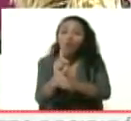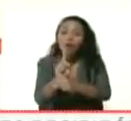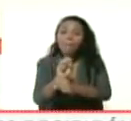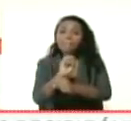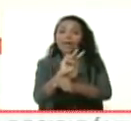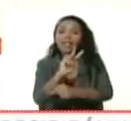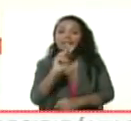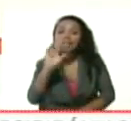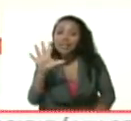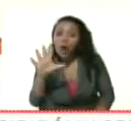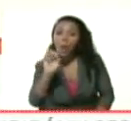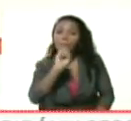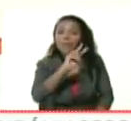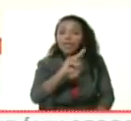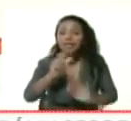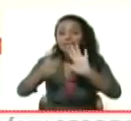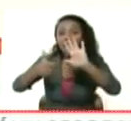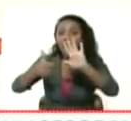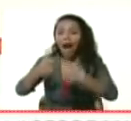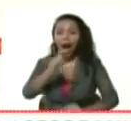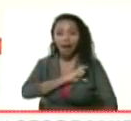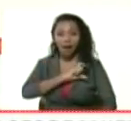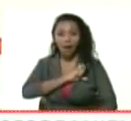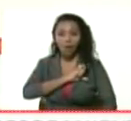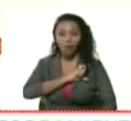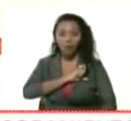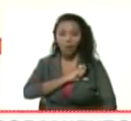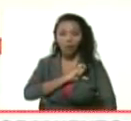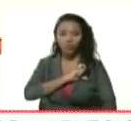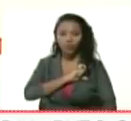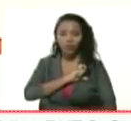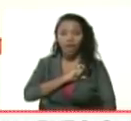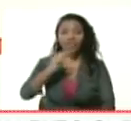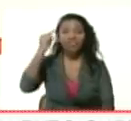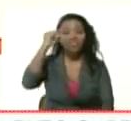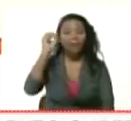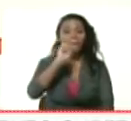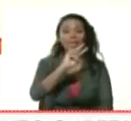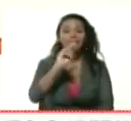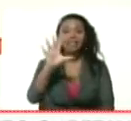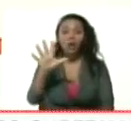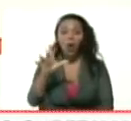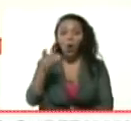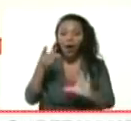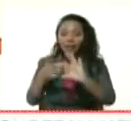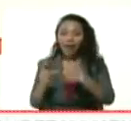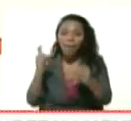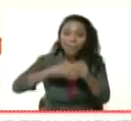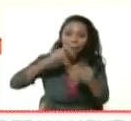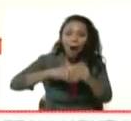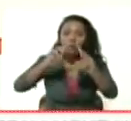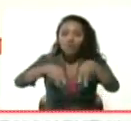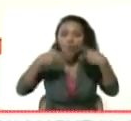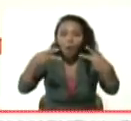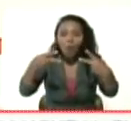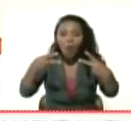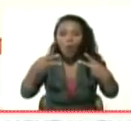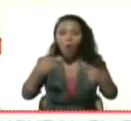25 y 26 de enero. El día 25 se carnetizaron